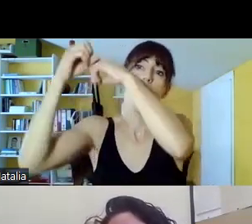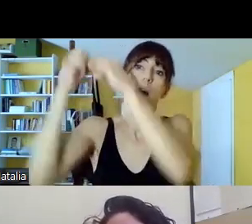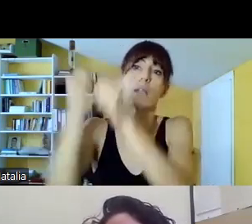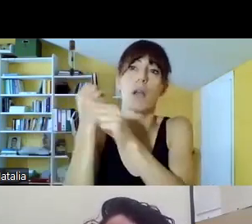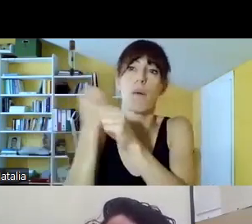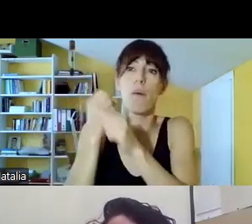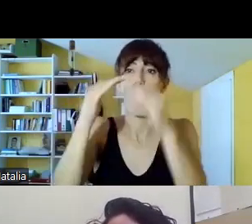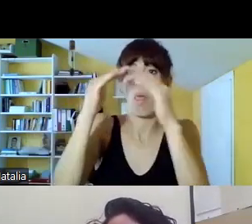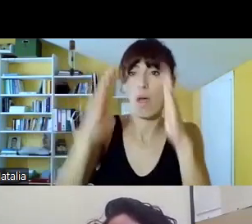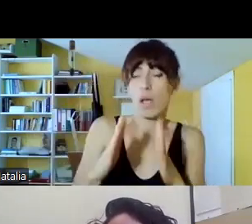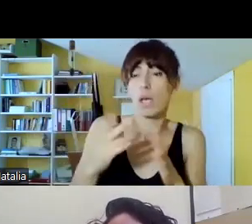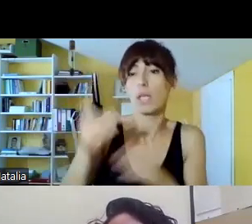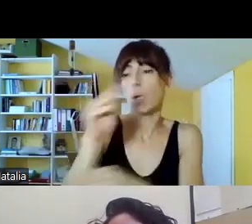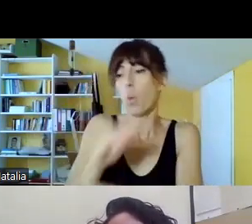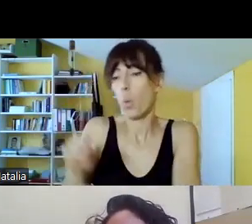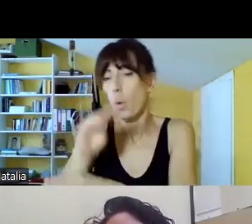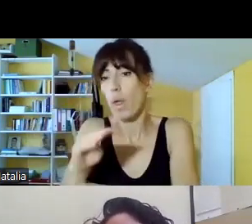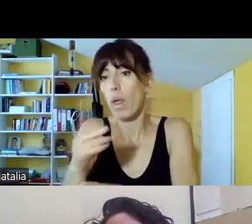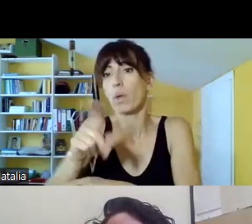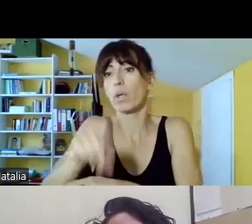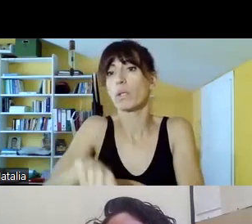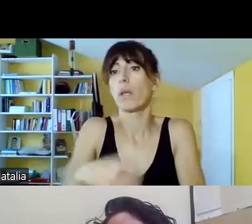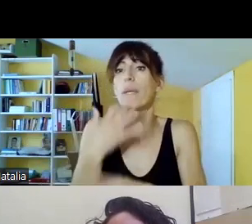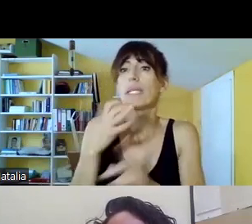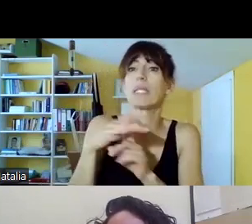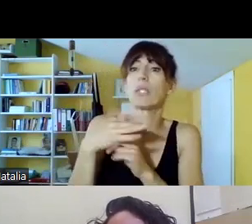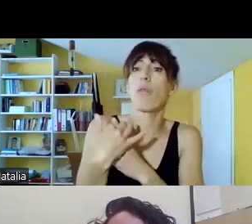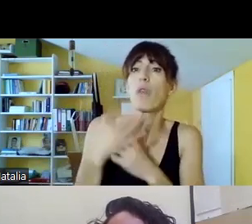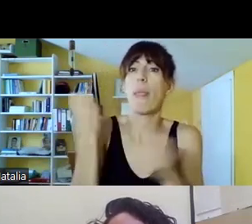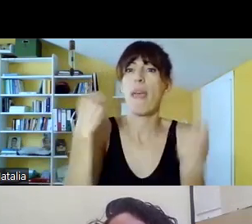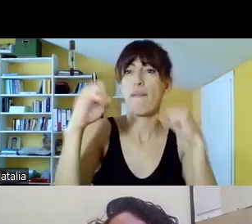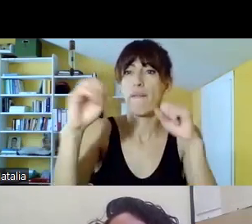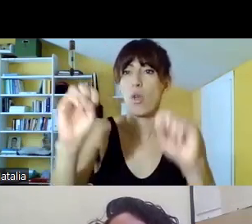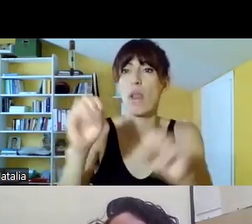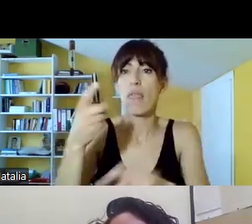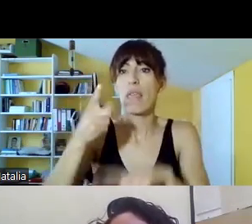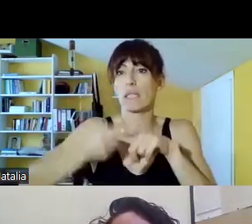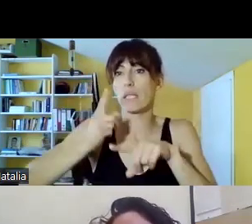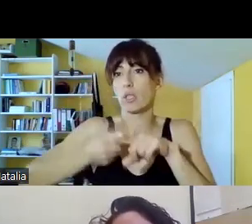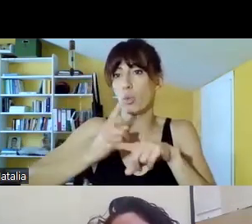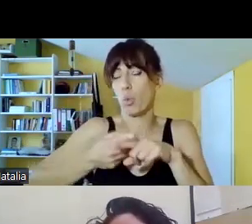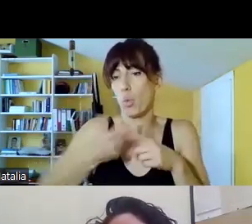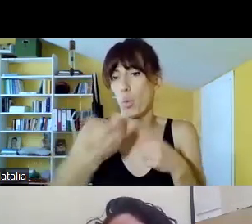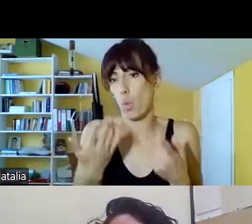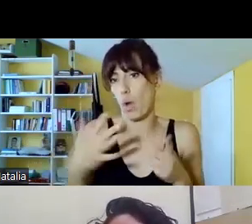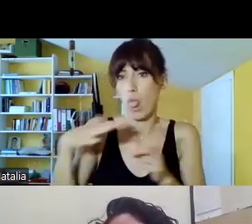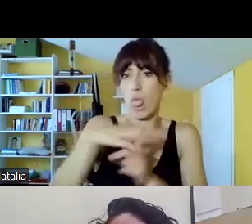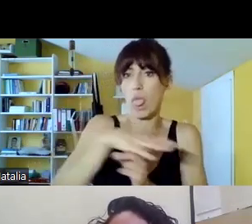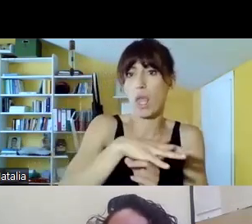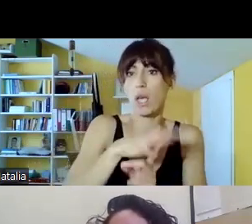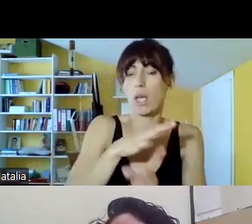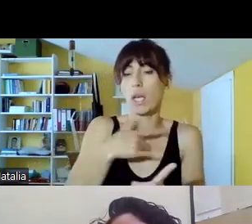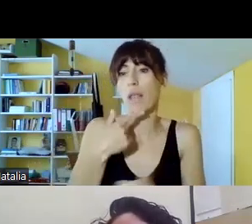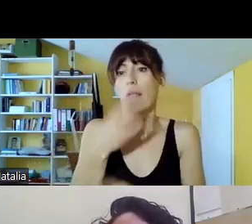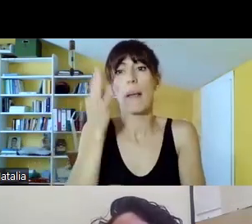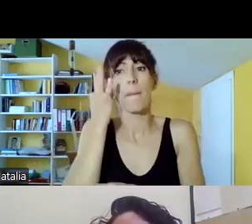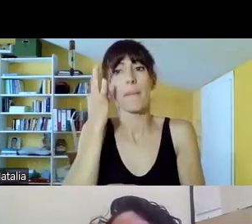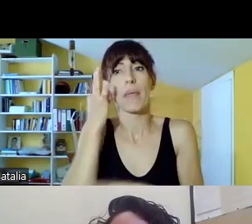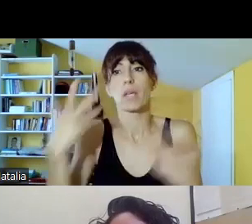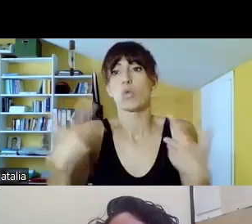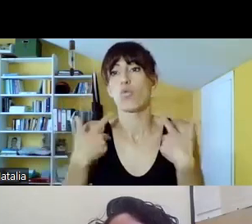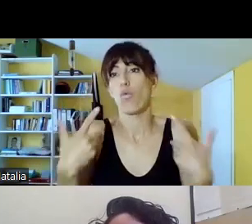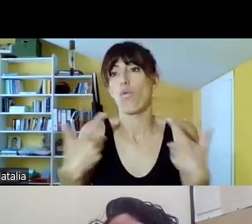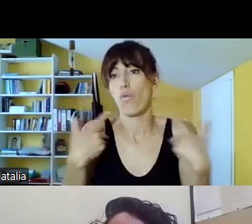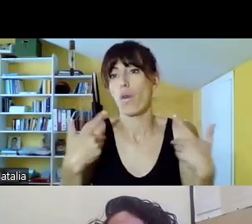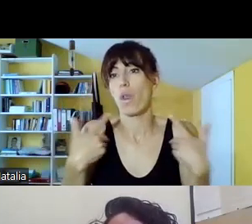o la mayor exposición a discriminación y situaciones de violencia sexual, nos expone a vidas más sufrientes